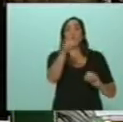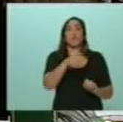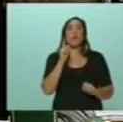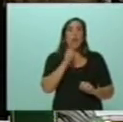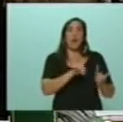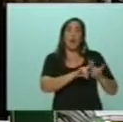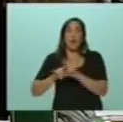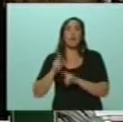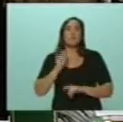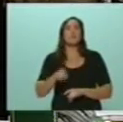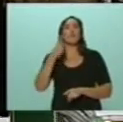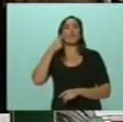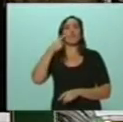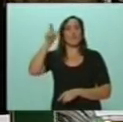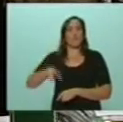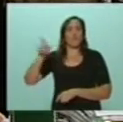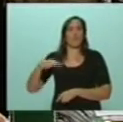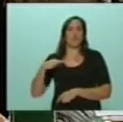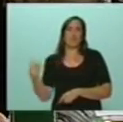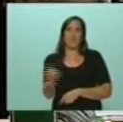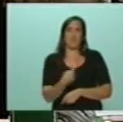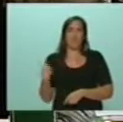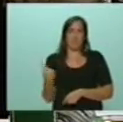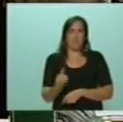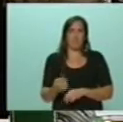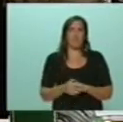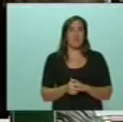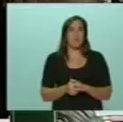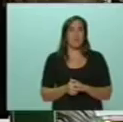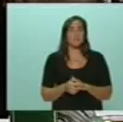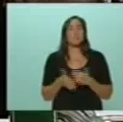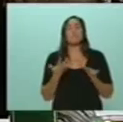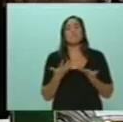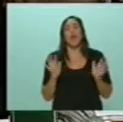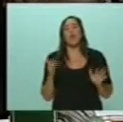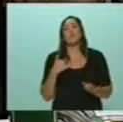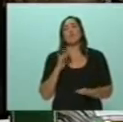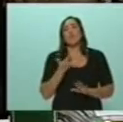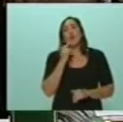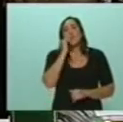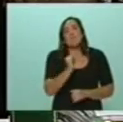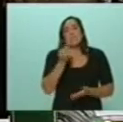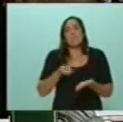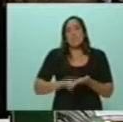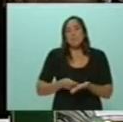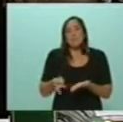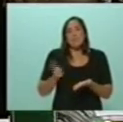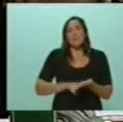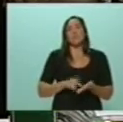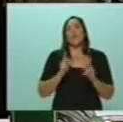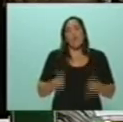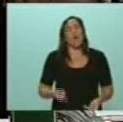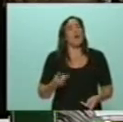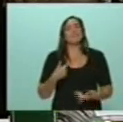esperamos que lo efectivicen. Quiero, a pesar de ser tal vez un poco reiterativa, volver a